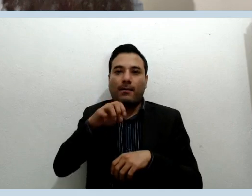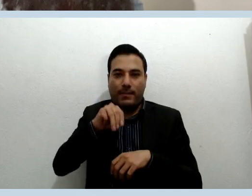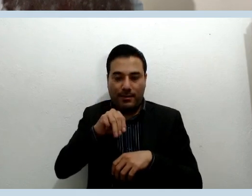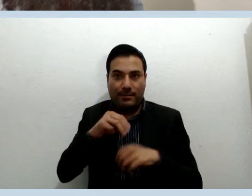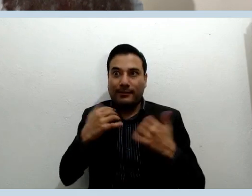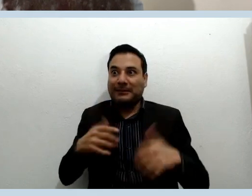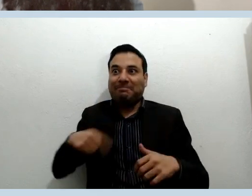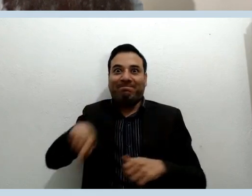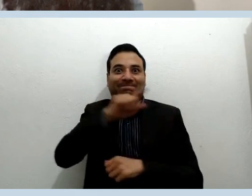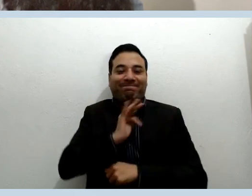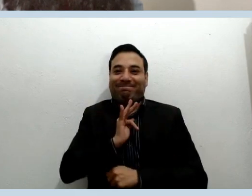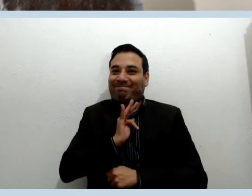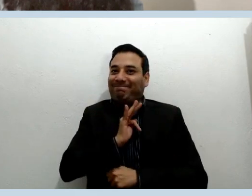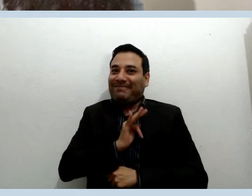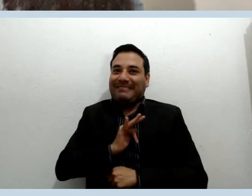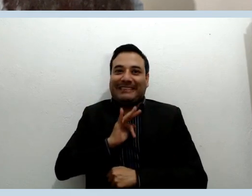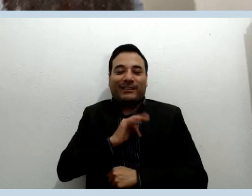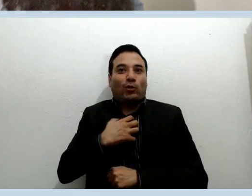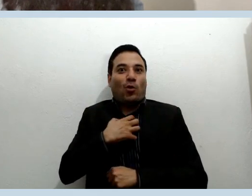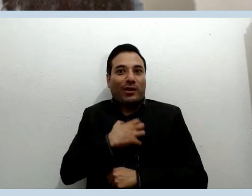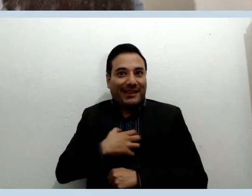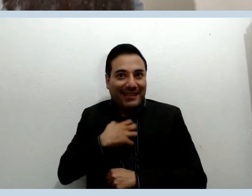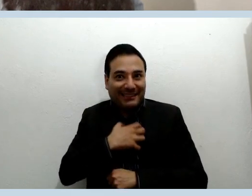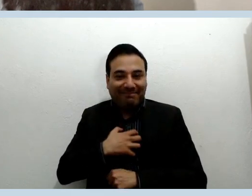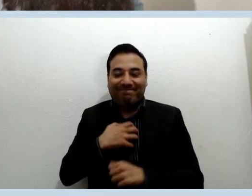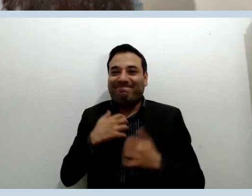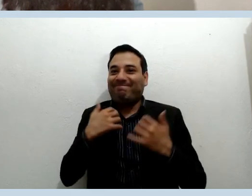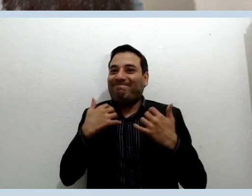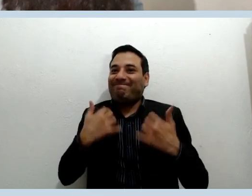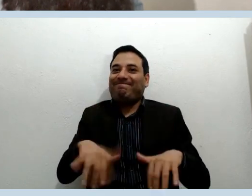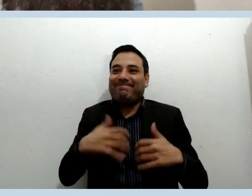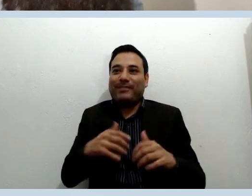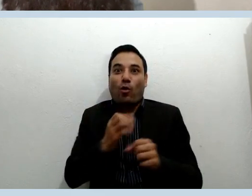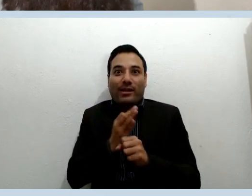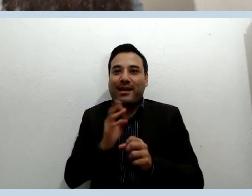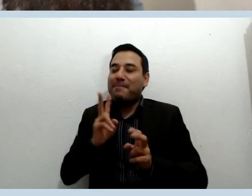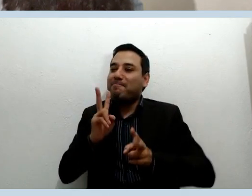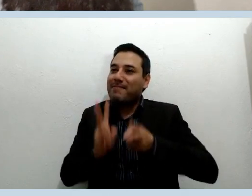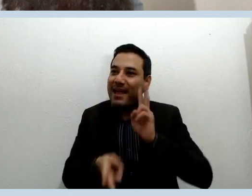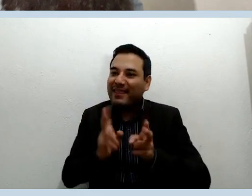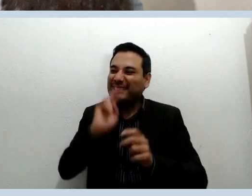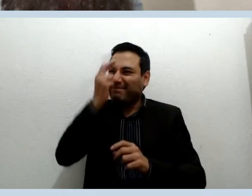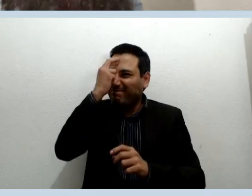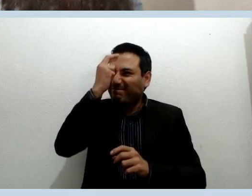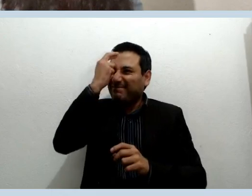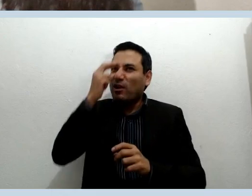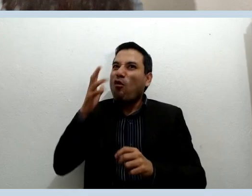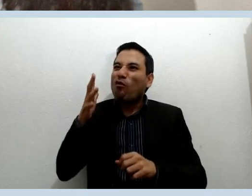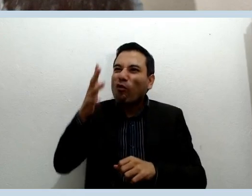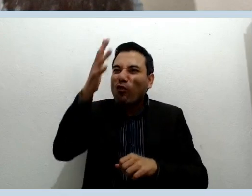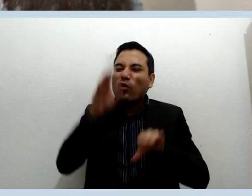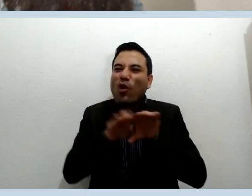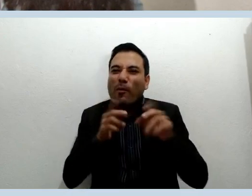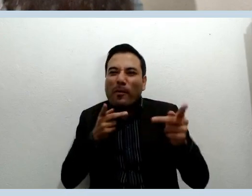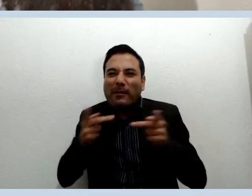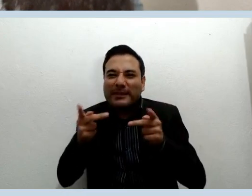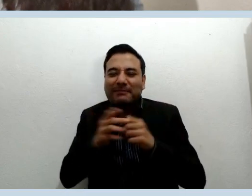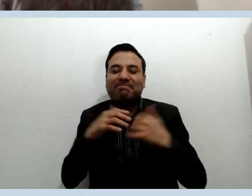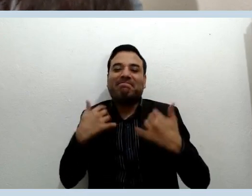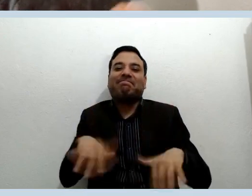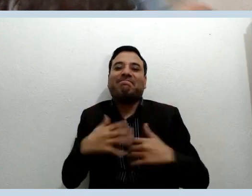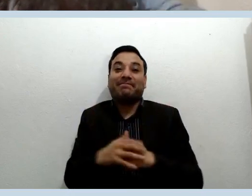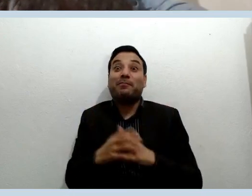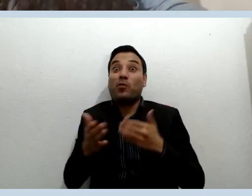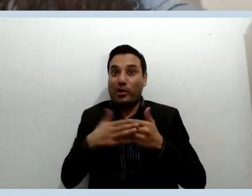felices muy contentas de esta plática por recordar por planear lo que sigue y ahí nos vamos a estar viendo va